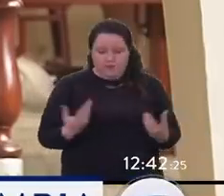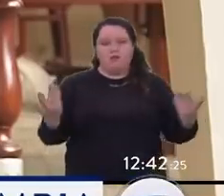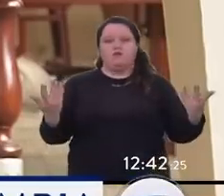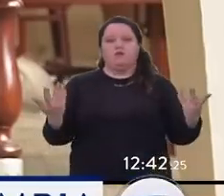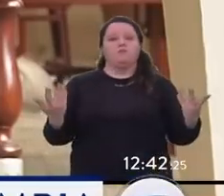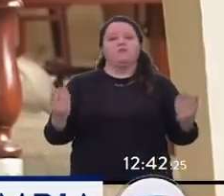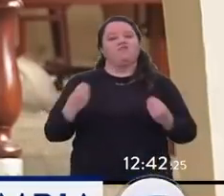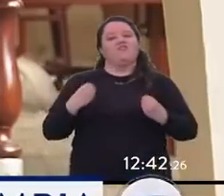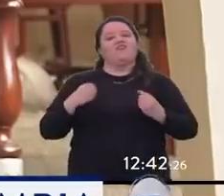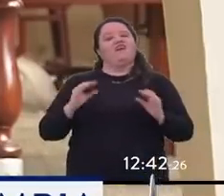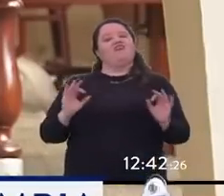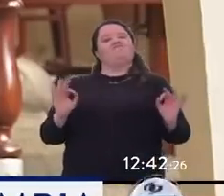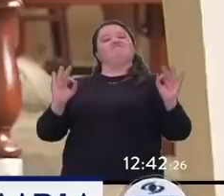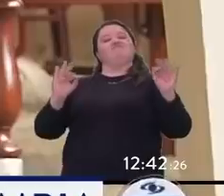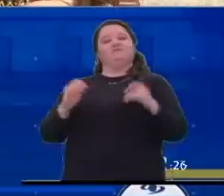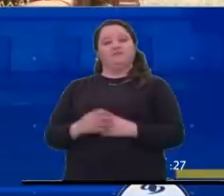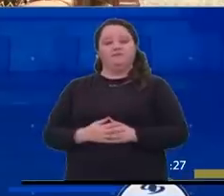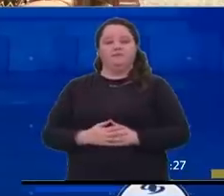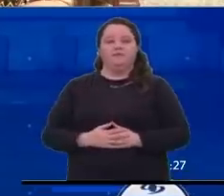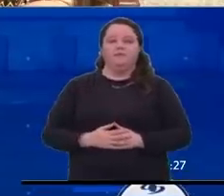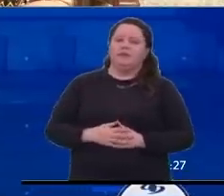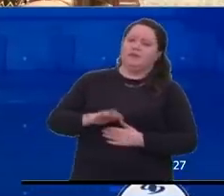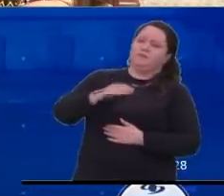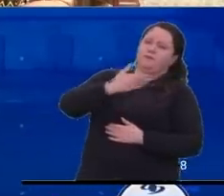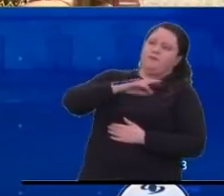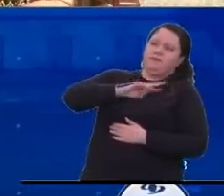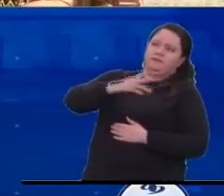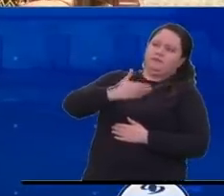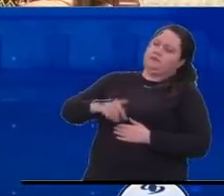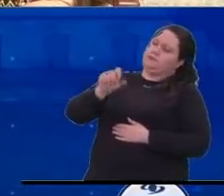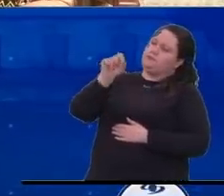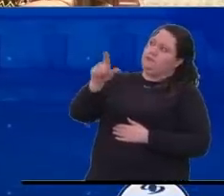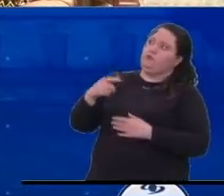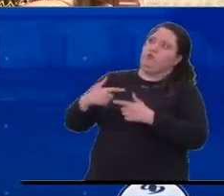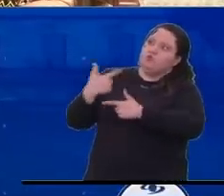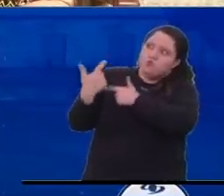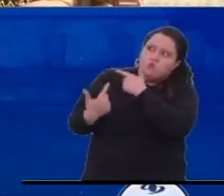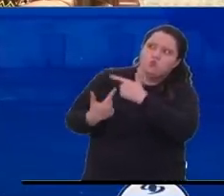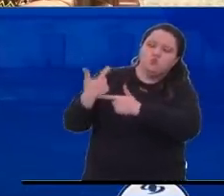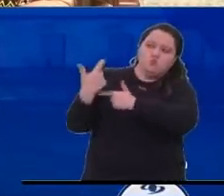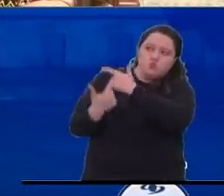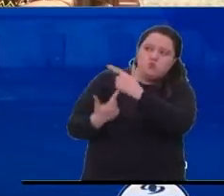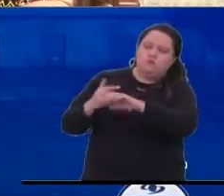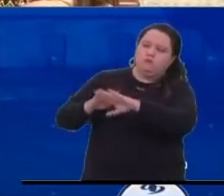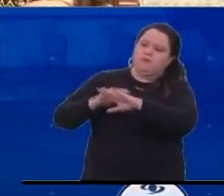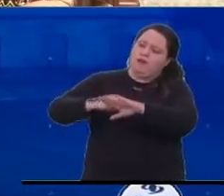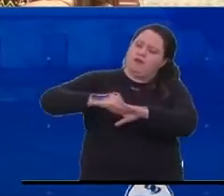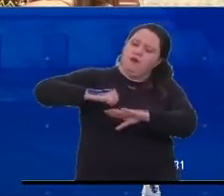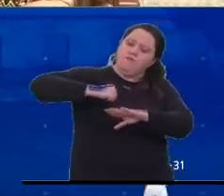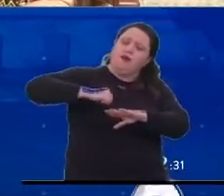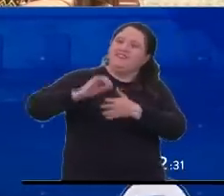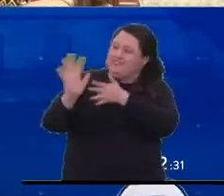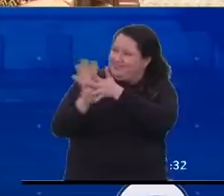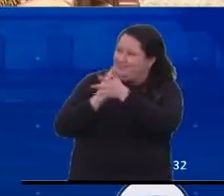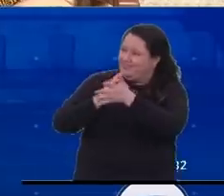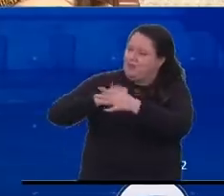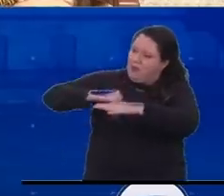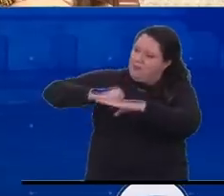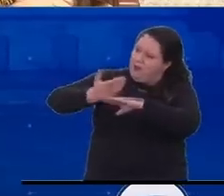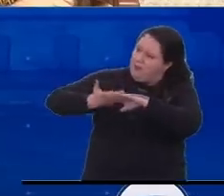vivir sabroso. A propósito, vicepresidenta, usted dio una dura lucha reclamando esos derechos de los que usted está hablando,